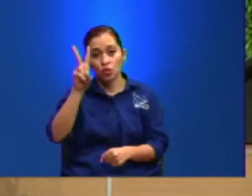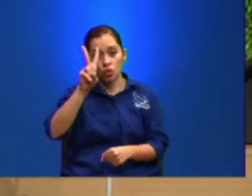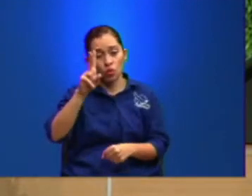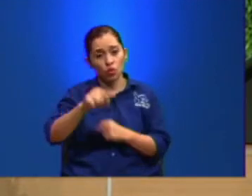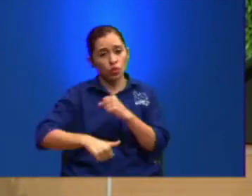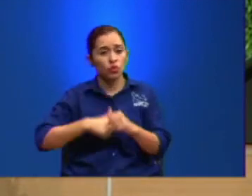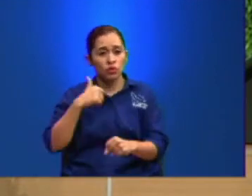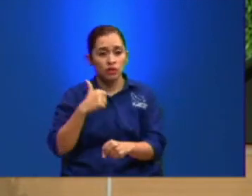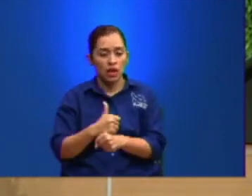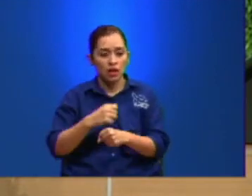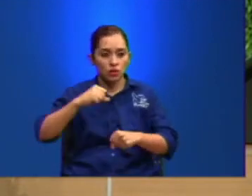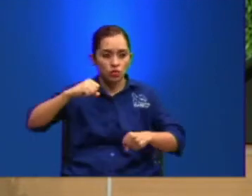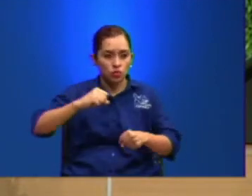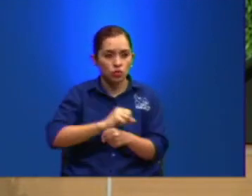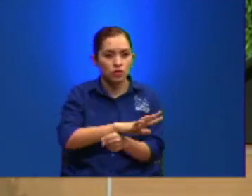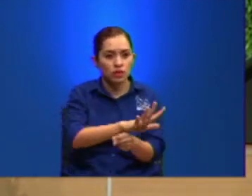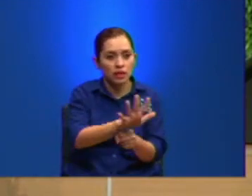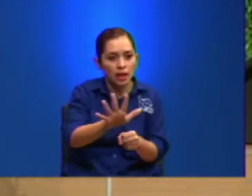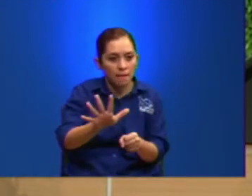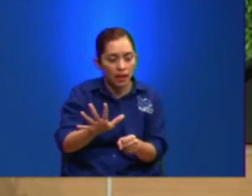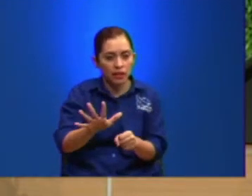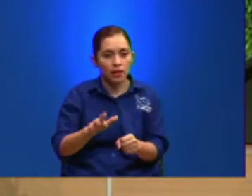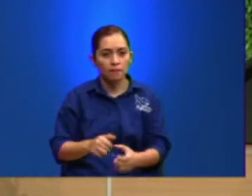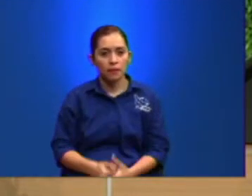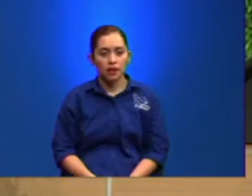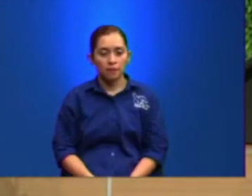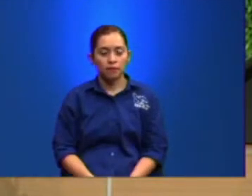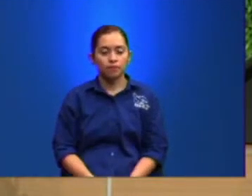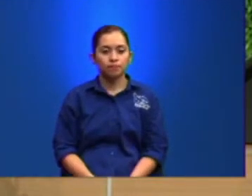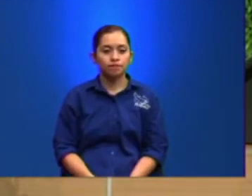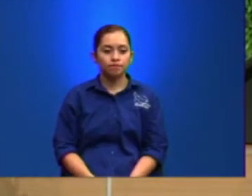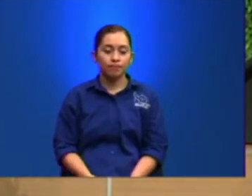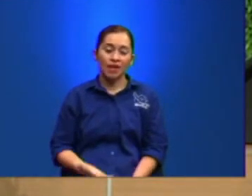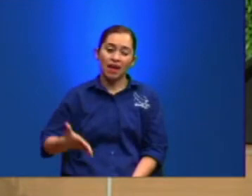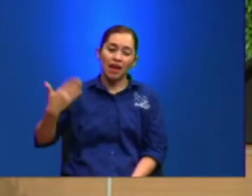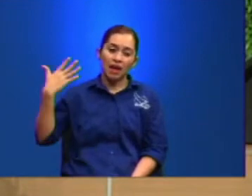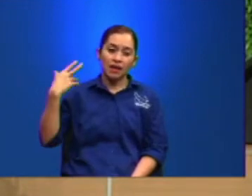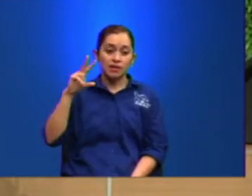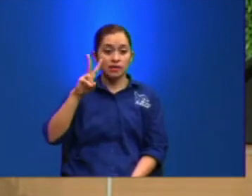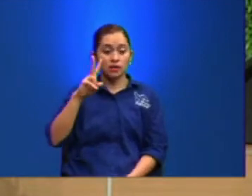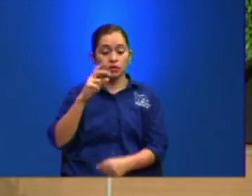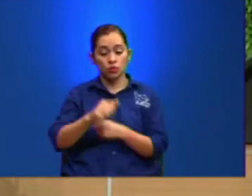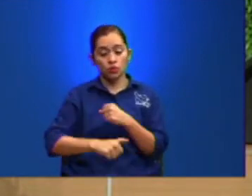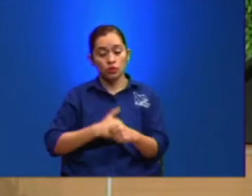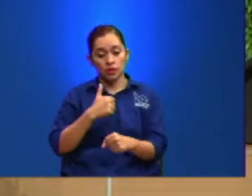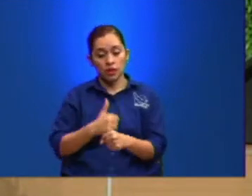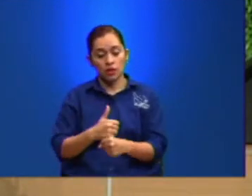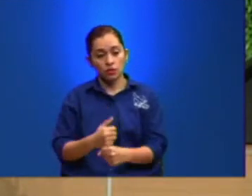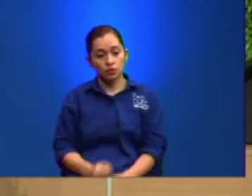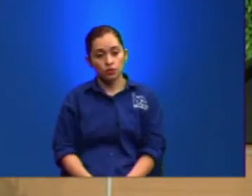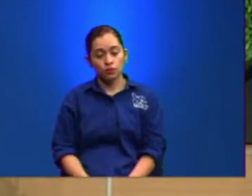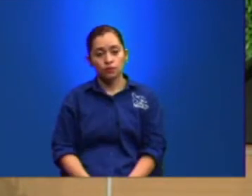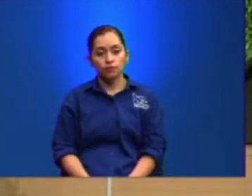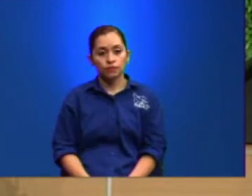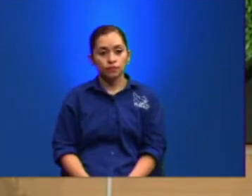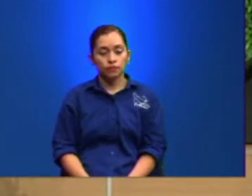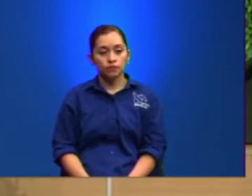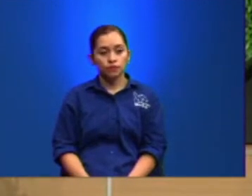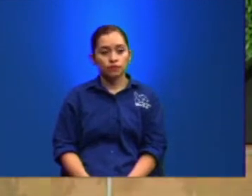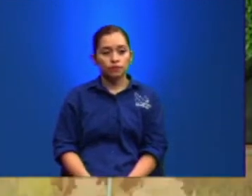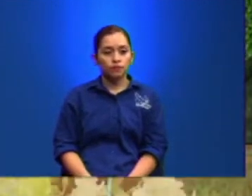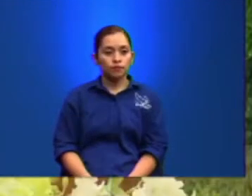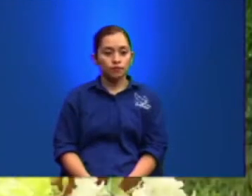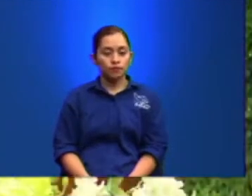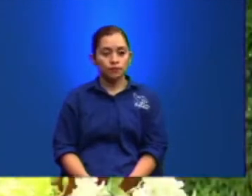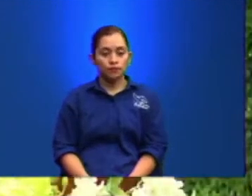pero cuando explotó esto en china sí ya hace dos años que los chinos no lo dijeran esos son otros 20 pesos pero eso